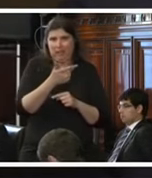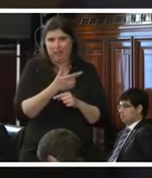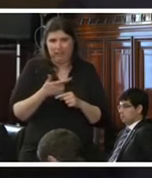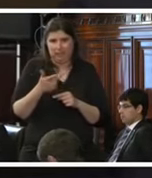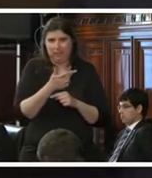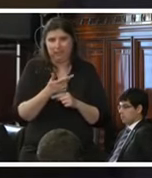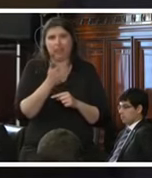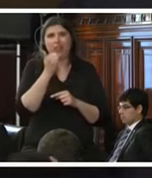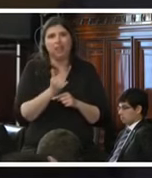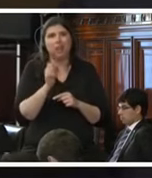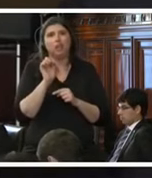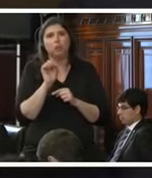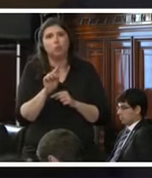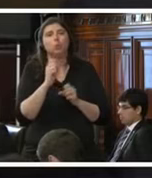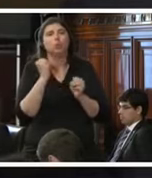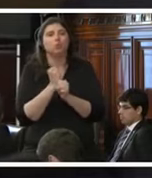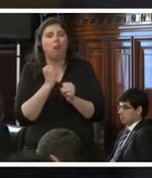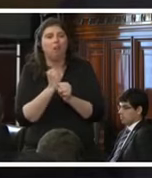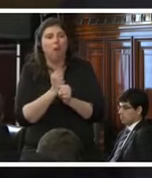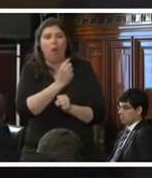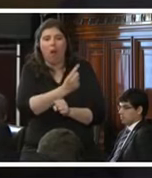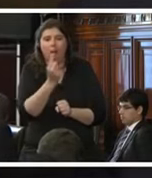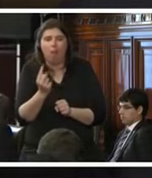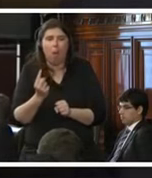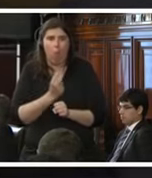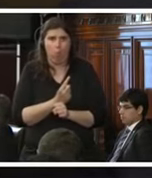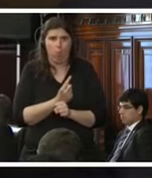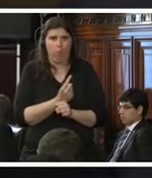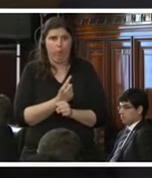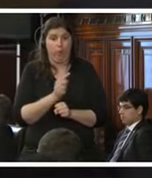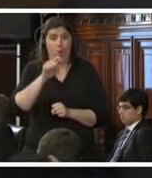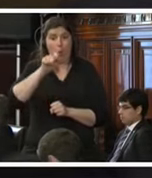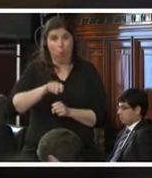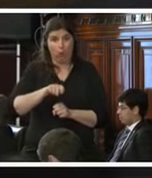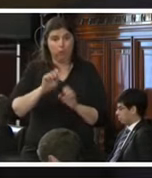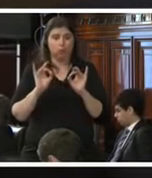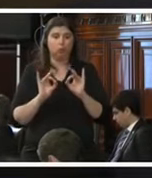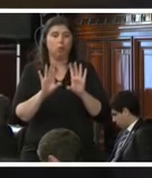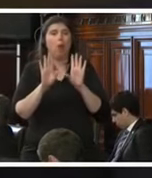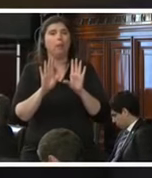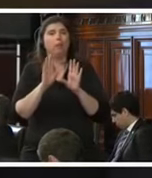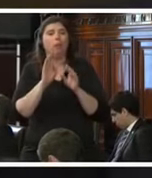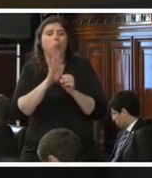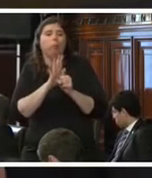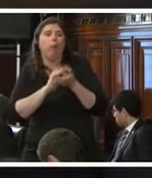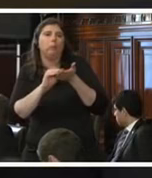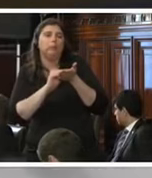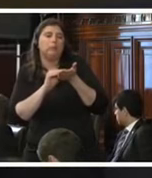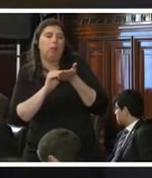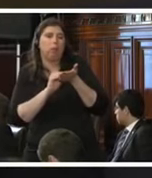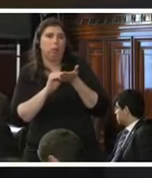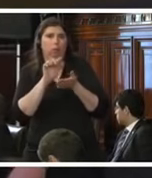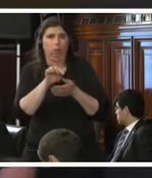atribuciones regladas. El juez simplemente administra el conflicto, es